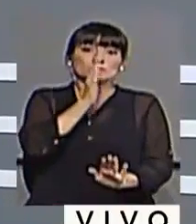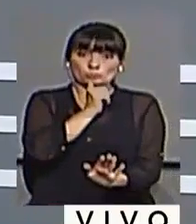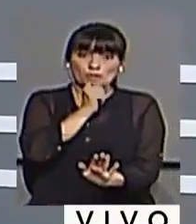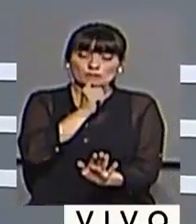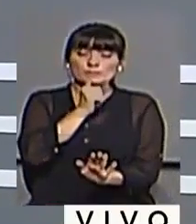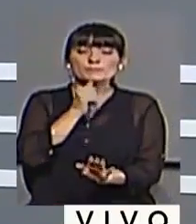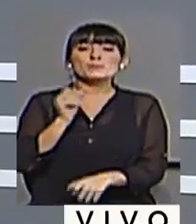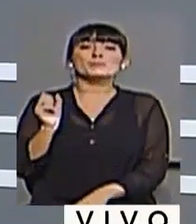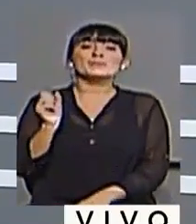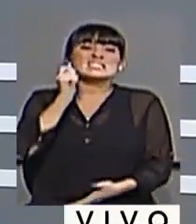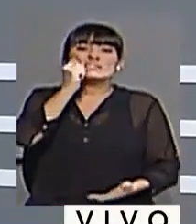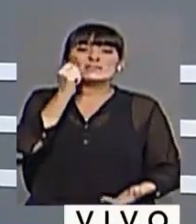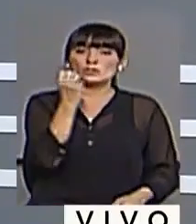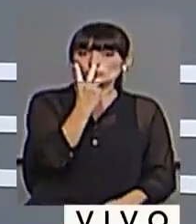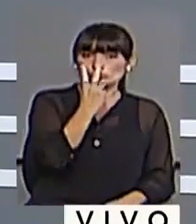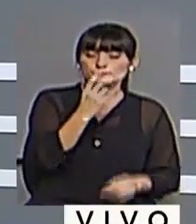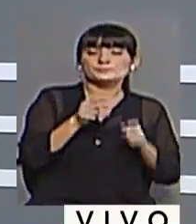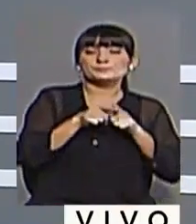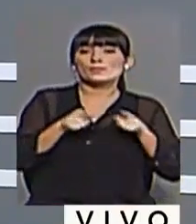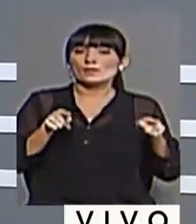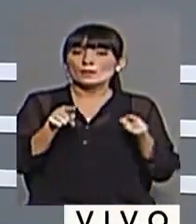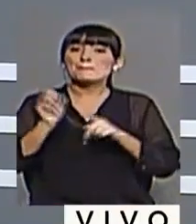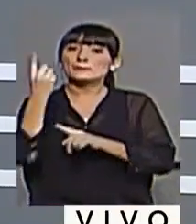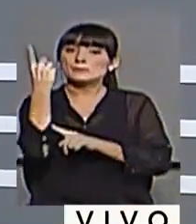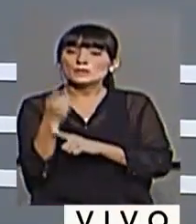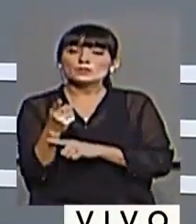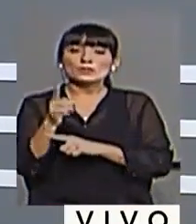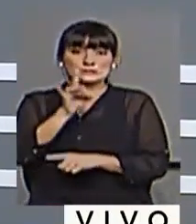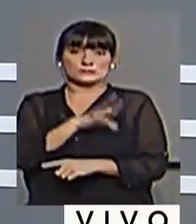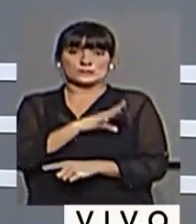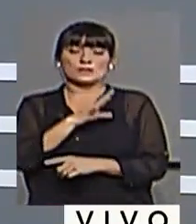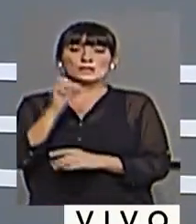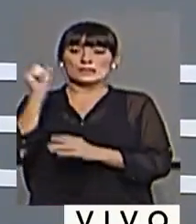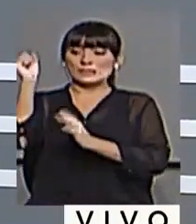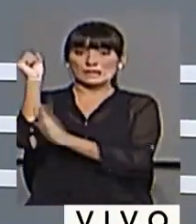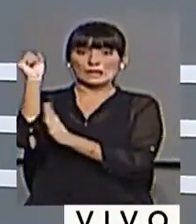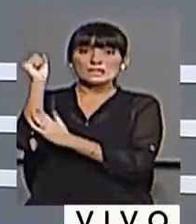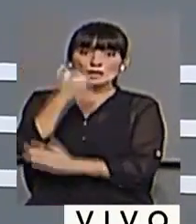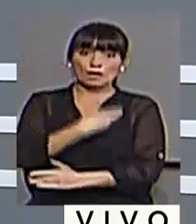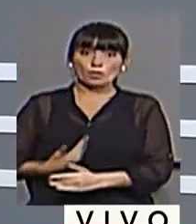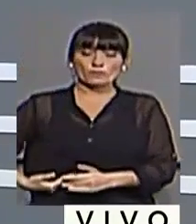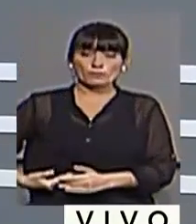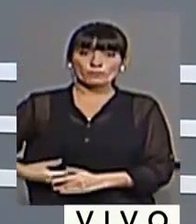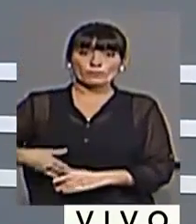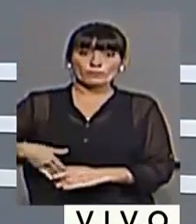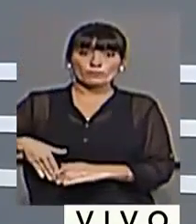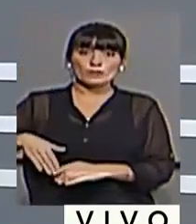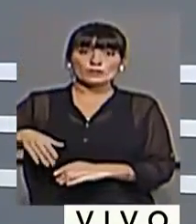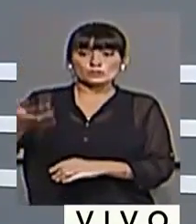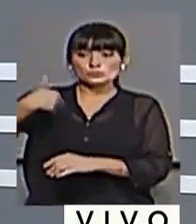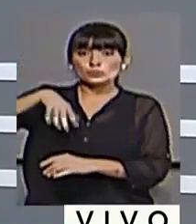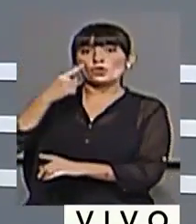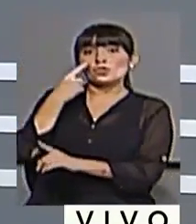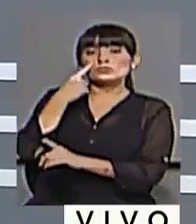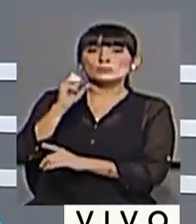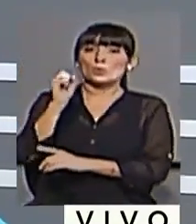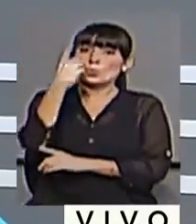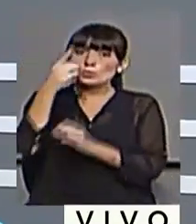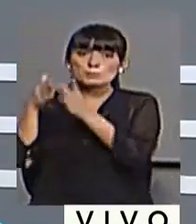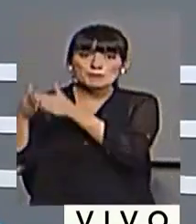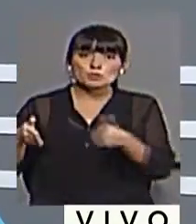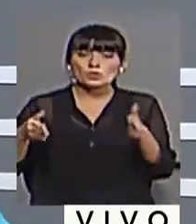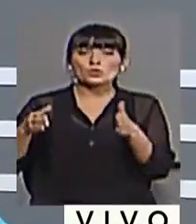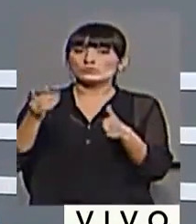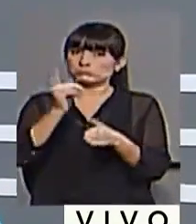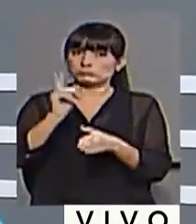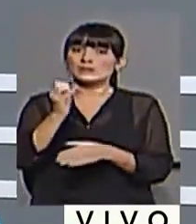cosas. Primero, significa que en Chile gobierne la derecha que conocemos, no por uno, por dos, por tres periodos. El